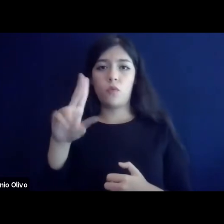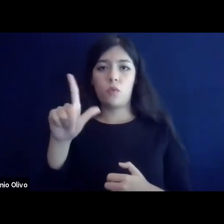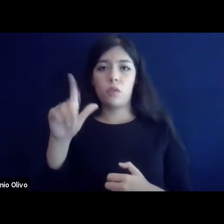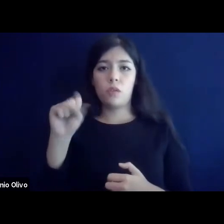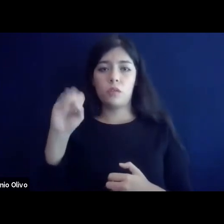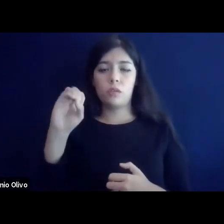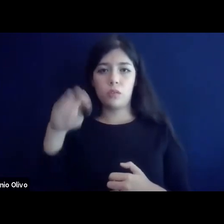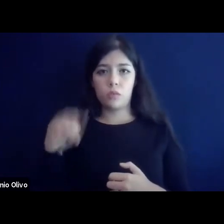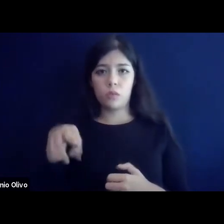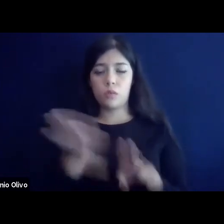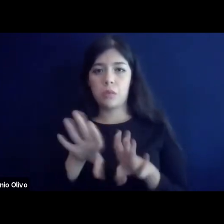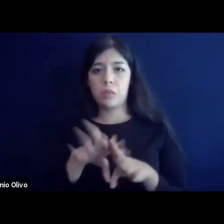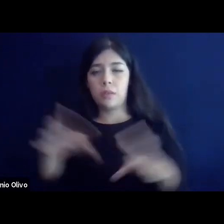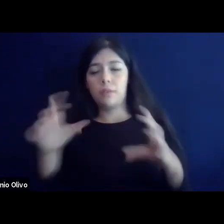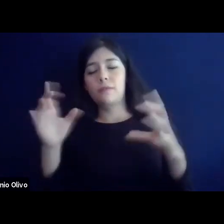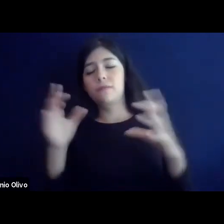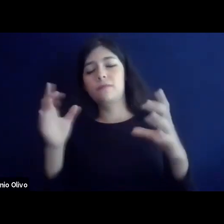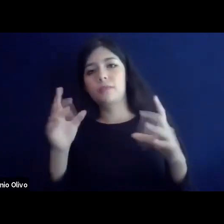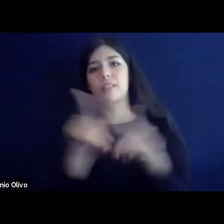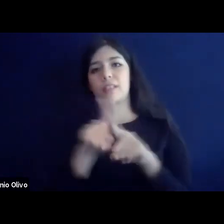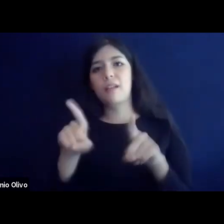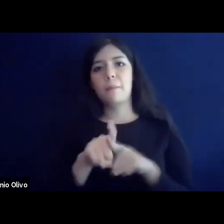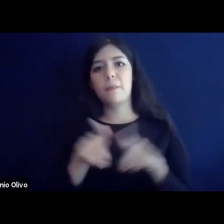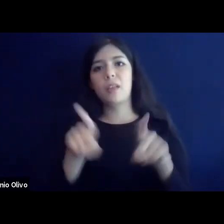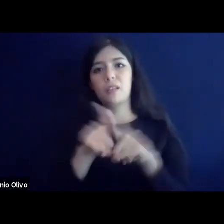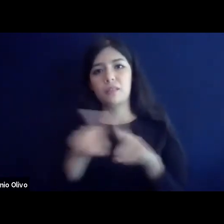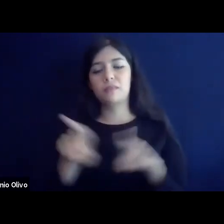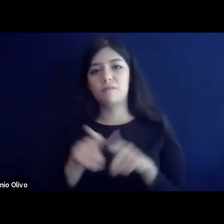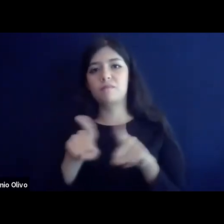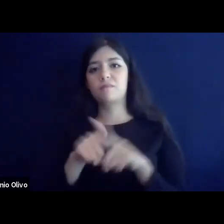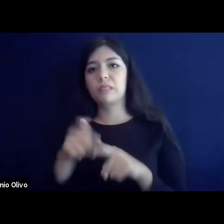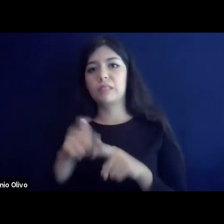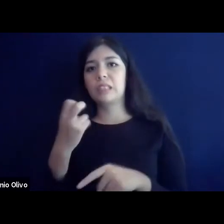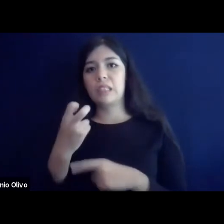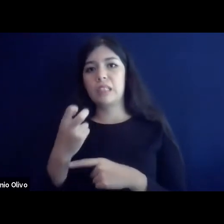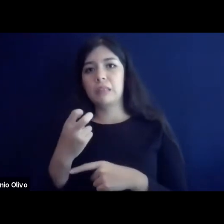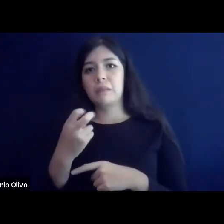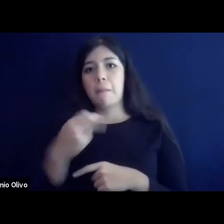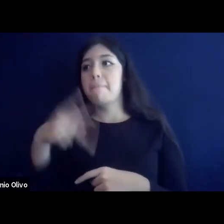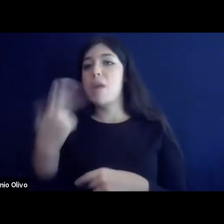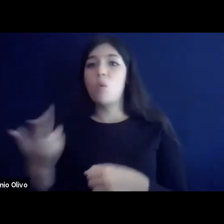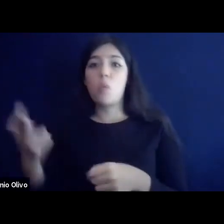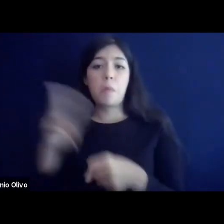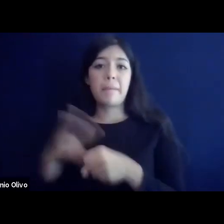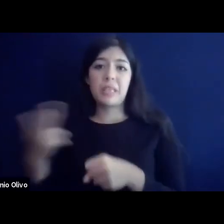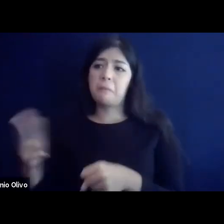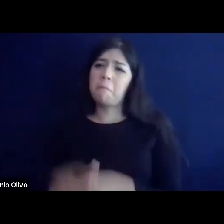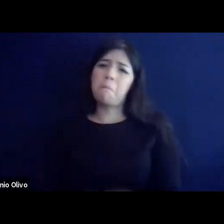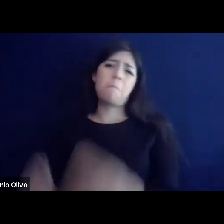De que no vas a... O sea, las citas en el ISSSTE no se van a acabar. Nunca.